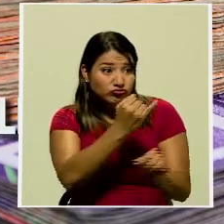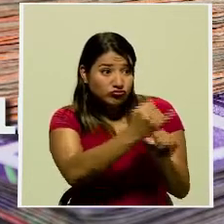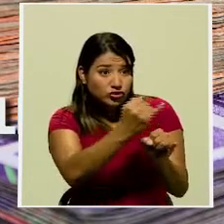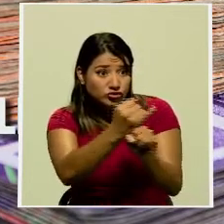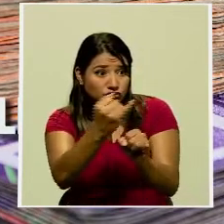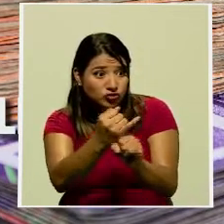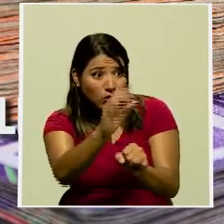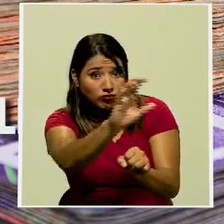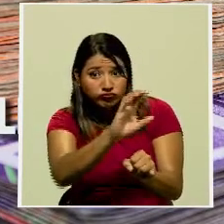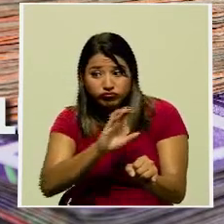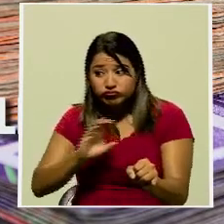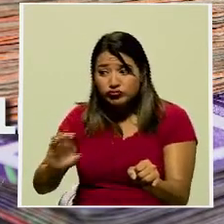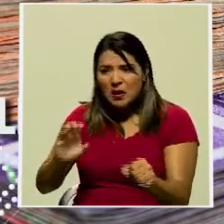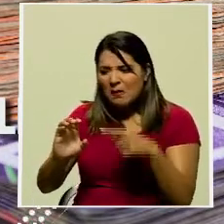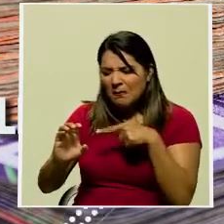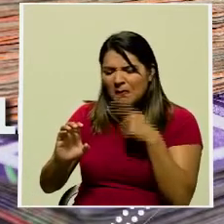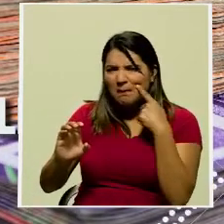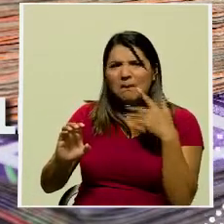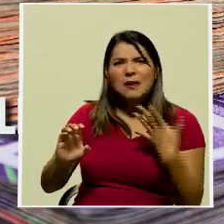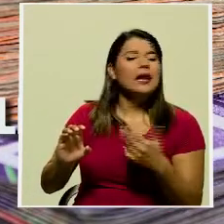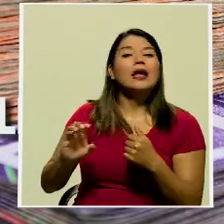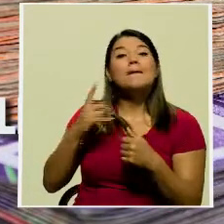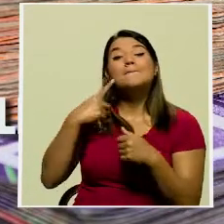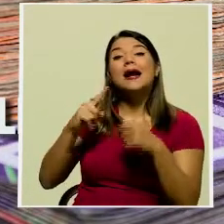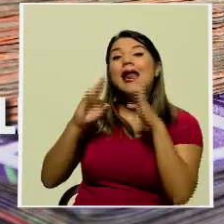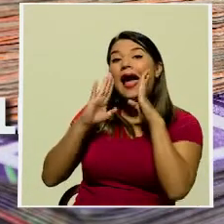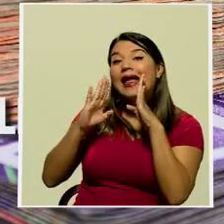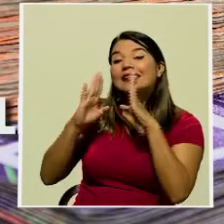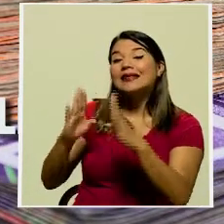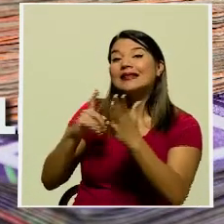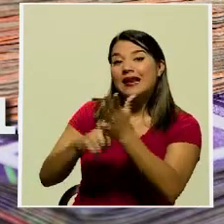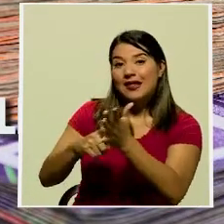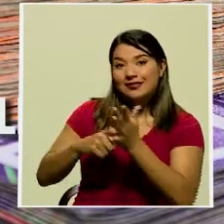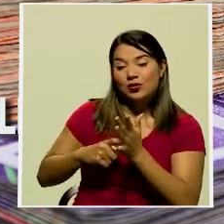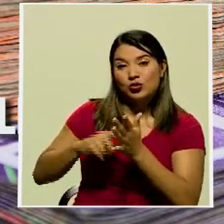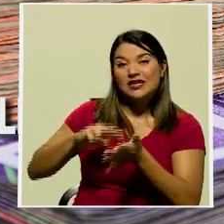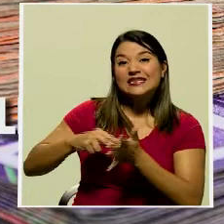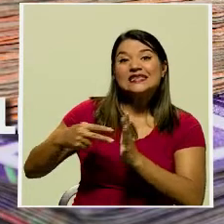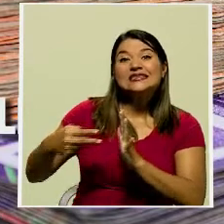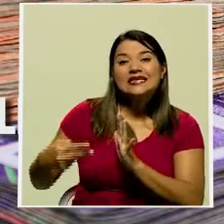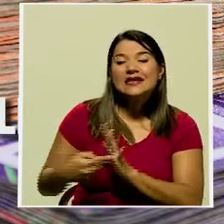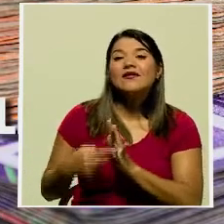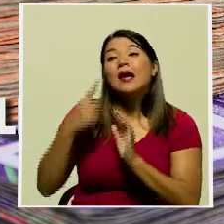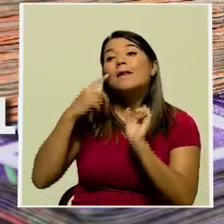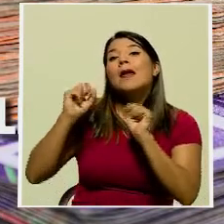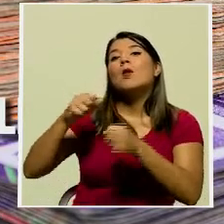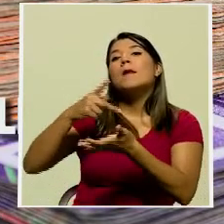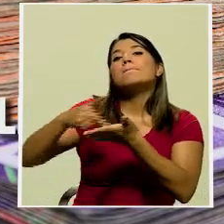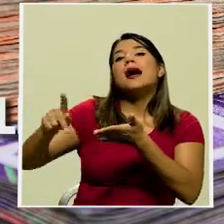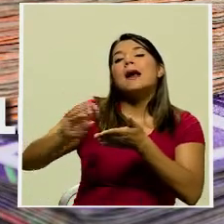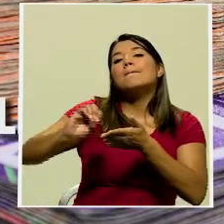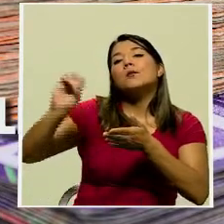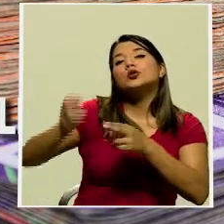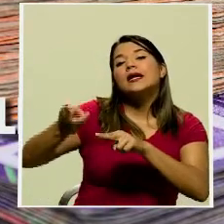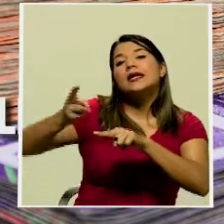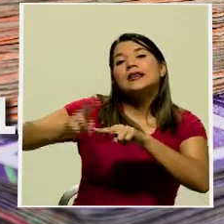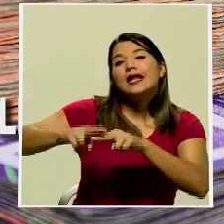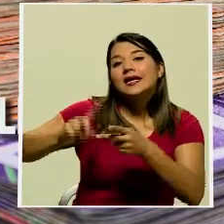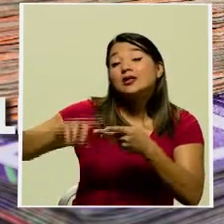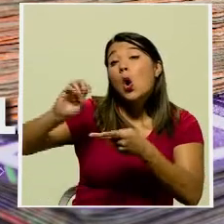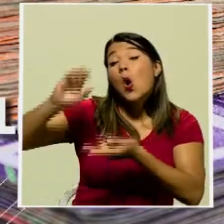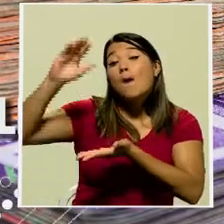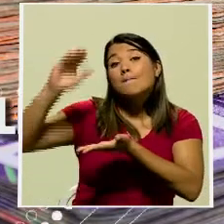dinero será para atender el pago del servicio de la deuda, es decir, para la amortización e intereses. Recordemos que la deuda del